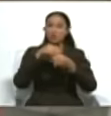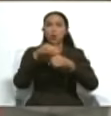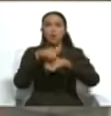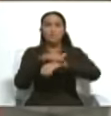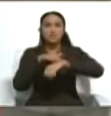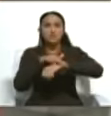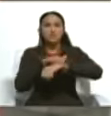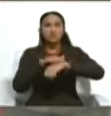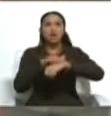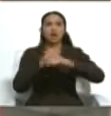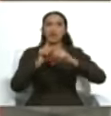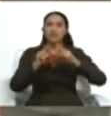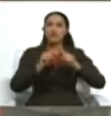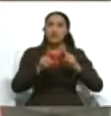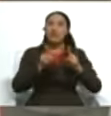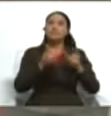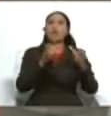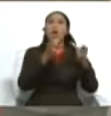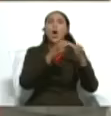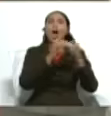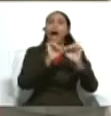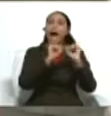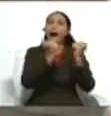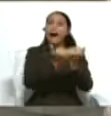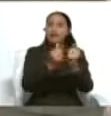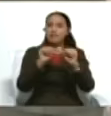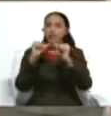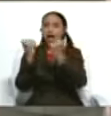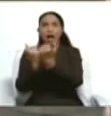el subsistema operacional,